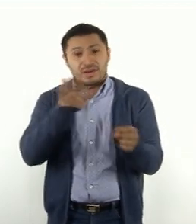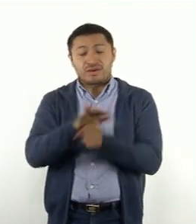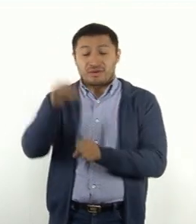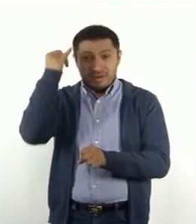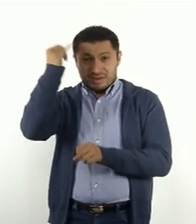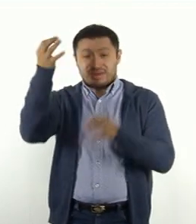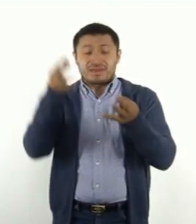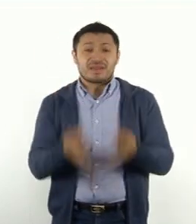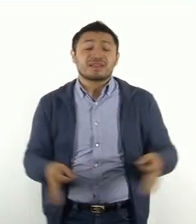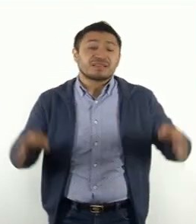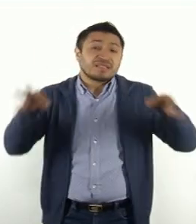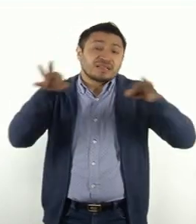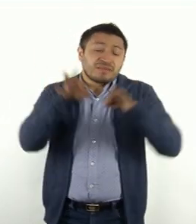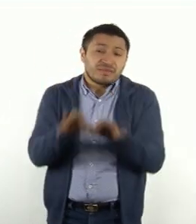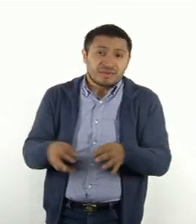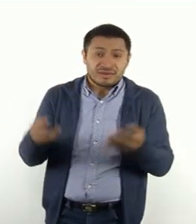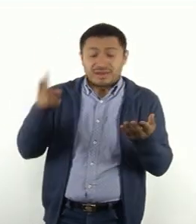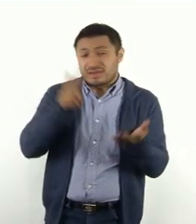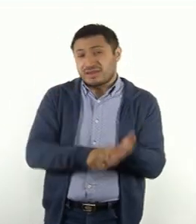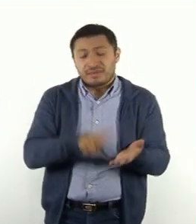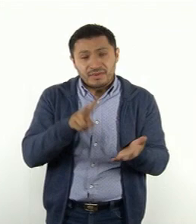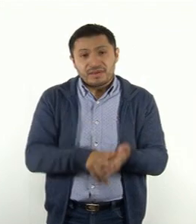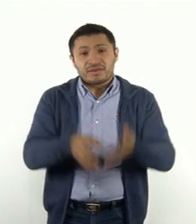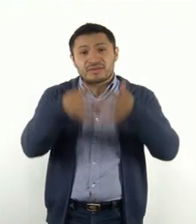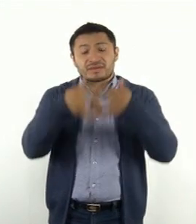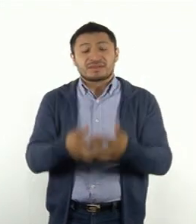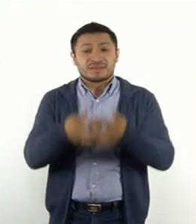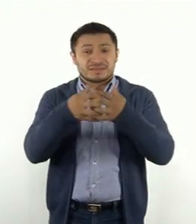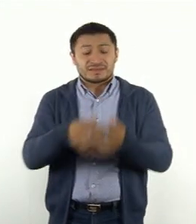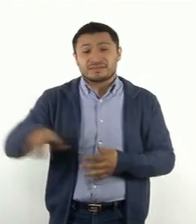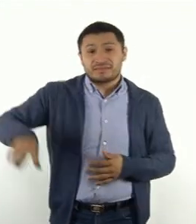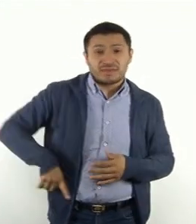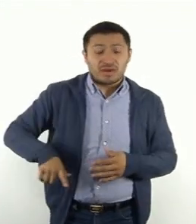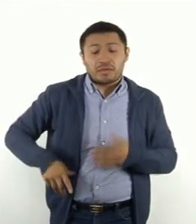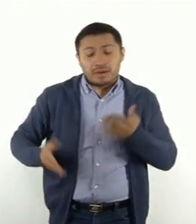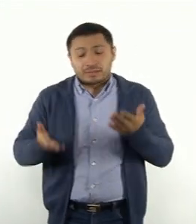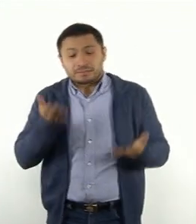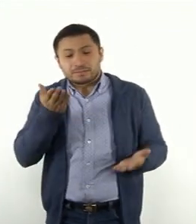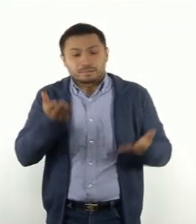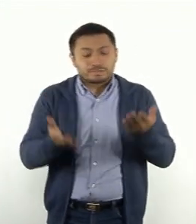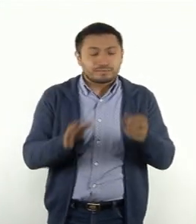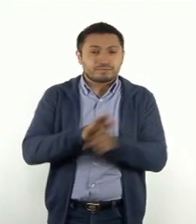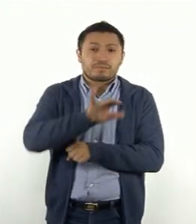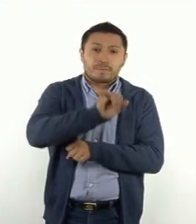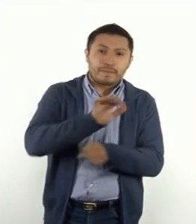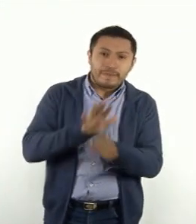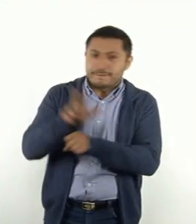y valores de los sistemas democráticos y compararlos con los que no lo son.